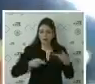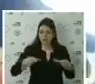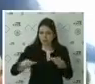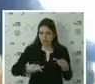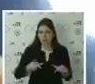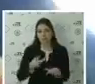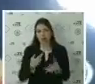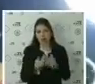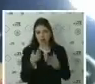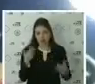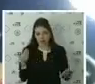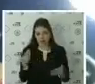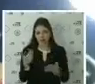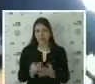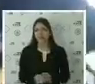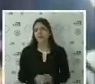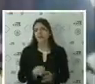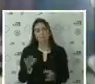Eso sería todo.